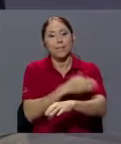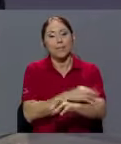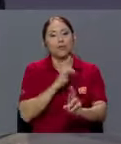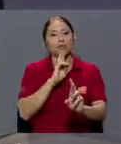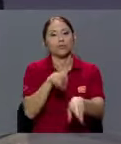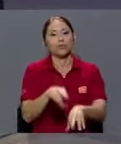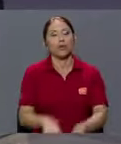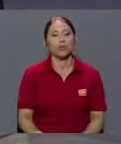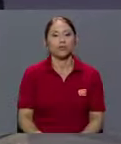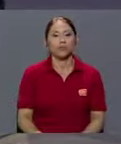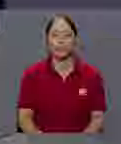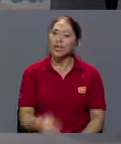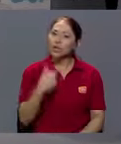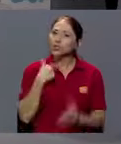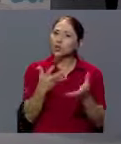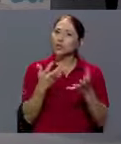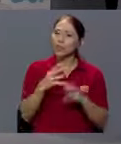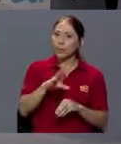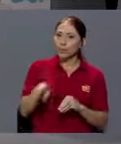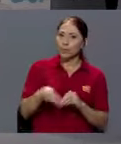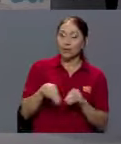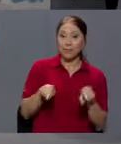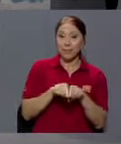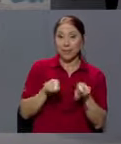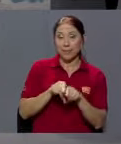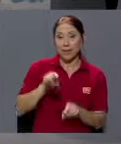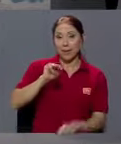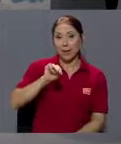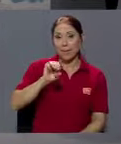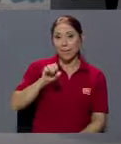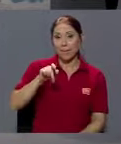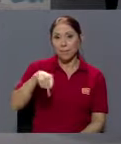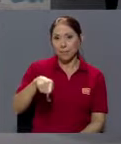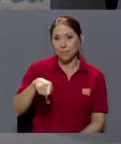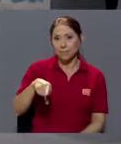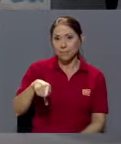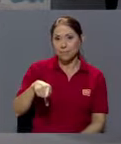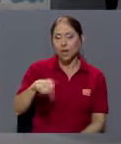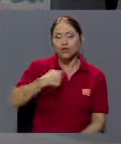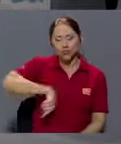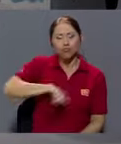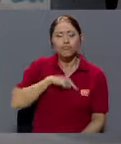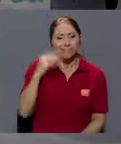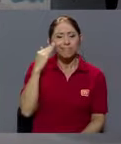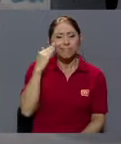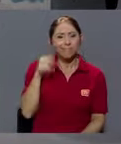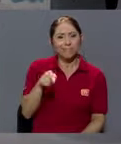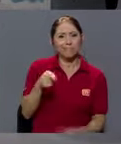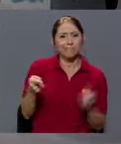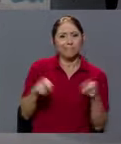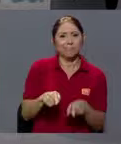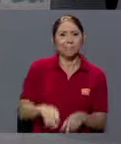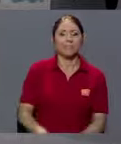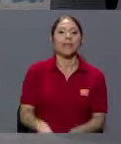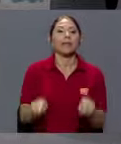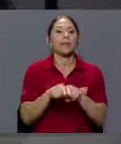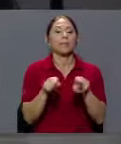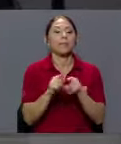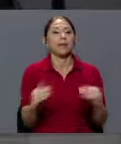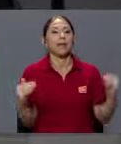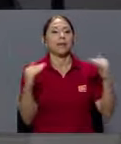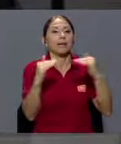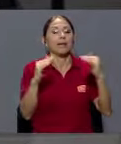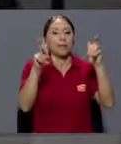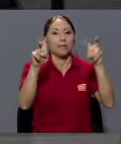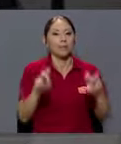mejoramiento de los resultados. Yo quiero apuntar, Maribel, que también en el MEP no desconocemos esa realidad. Y por eso también a